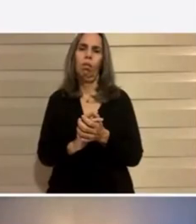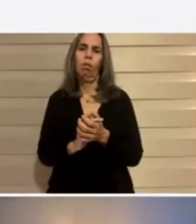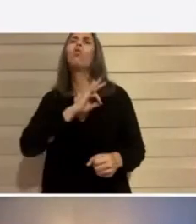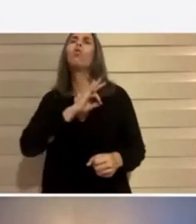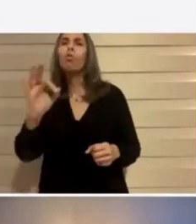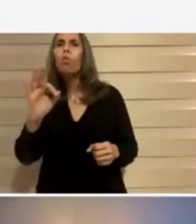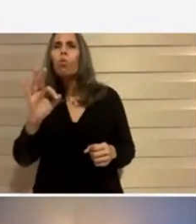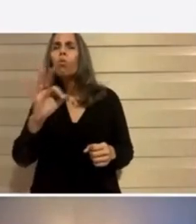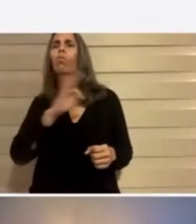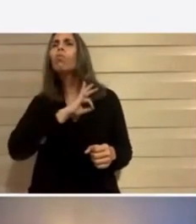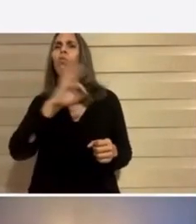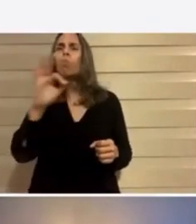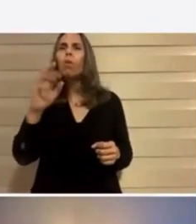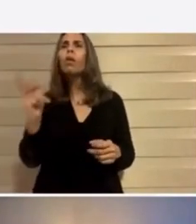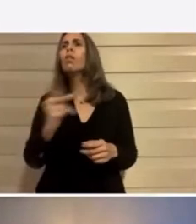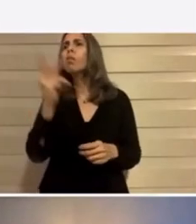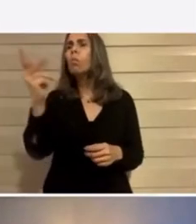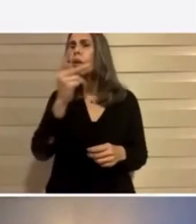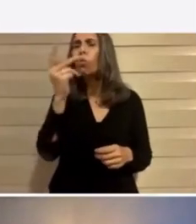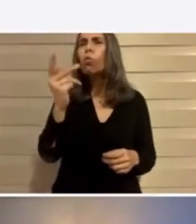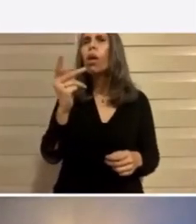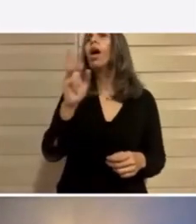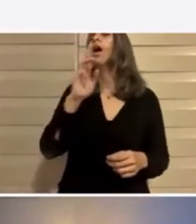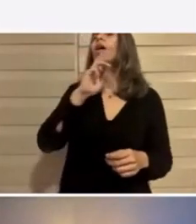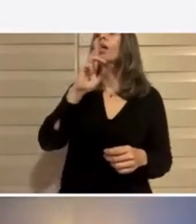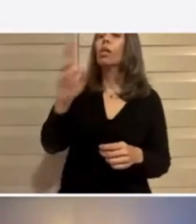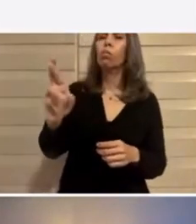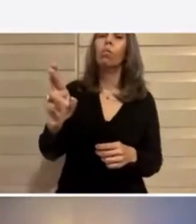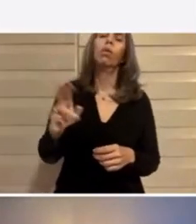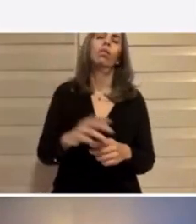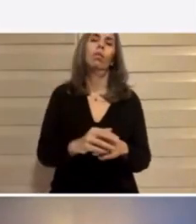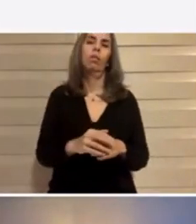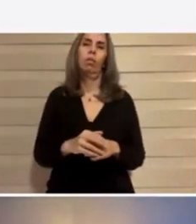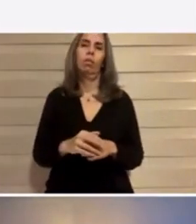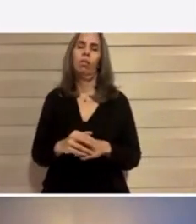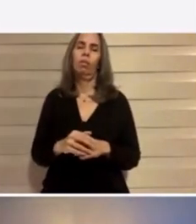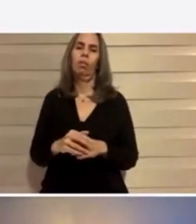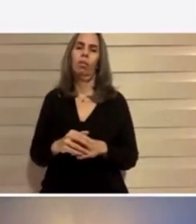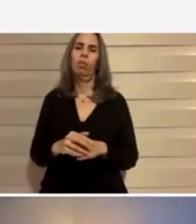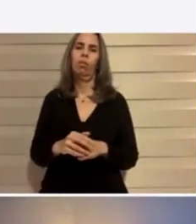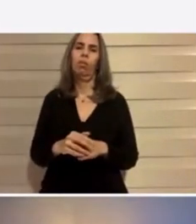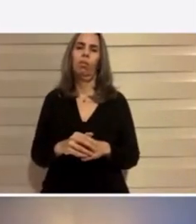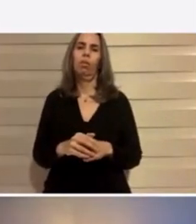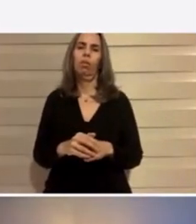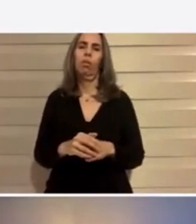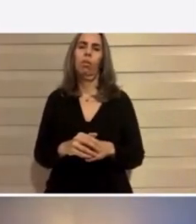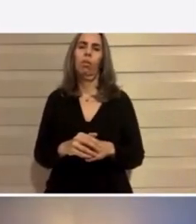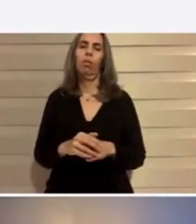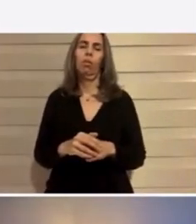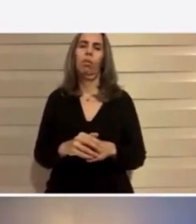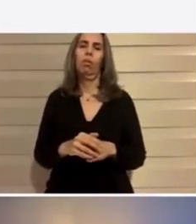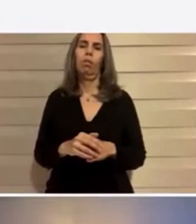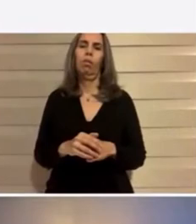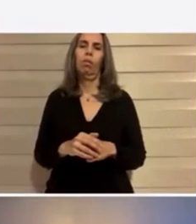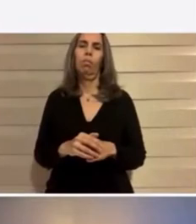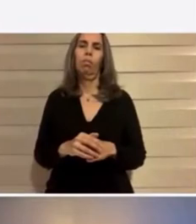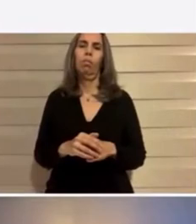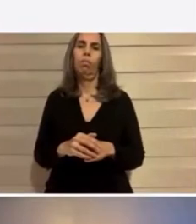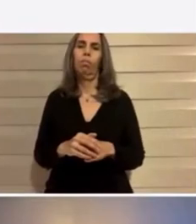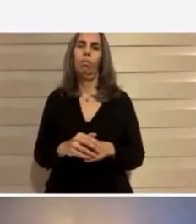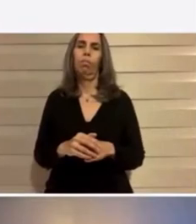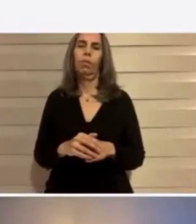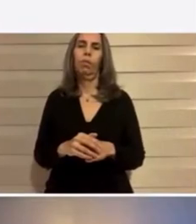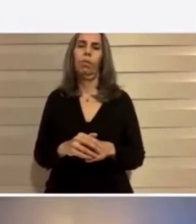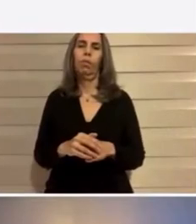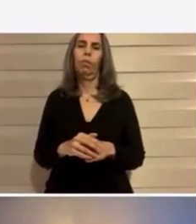contestar, además, puedes después comunicar lo que encuentras. Entonces, si estamos considerando problemas que afectan a mujeres, si